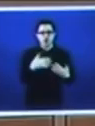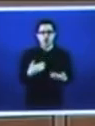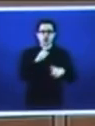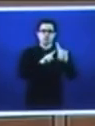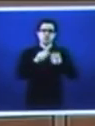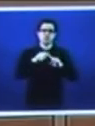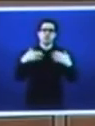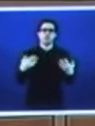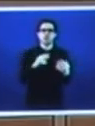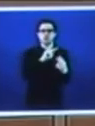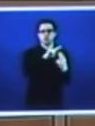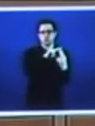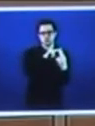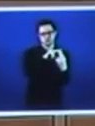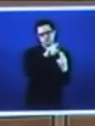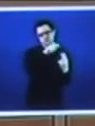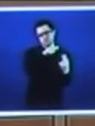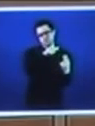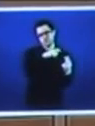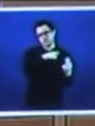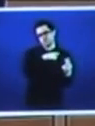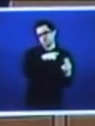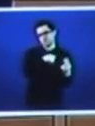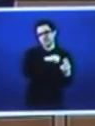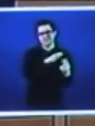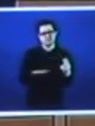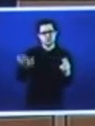entidades financeiras en España.